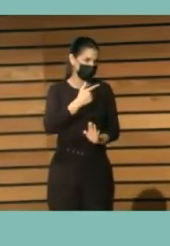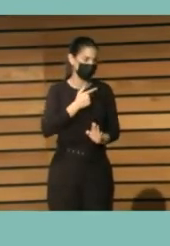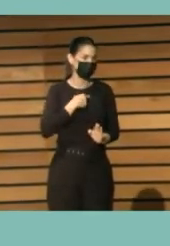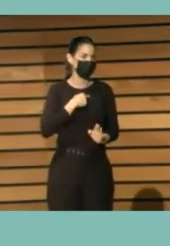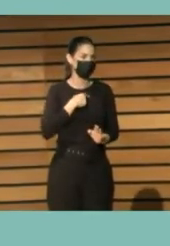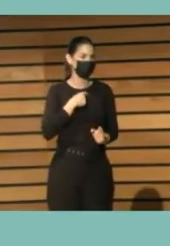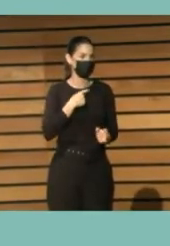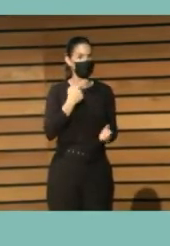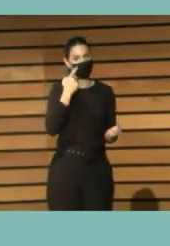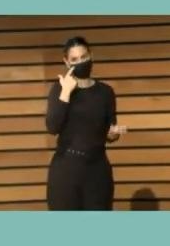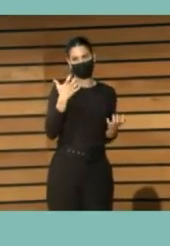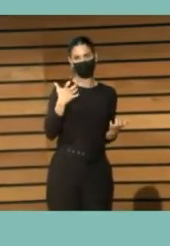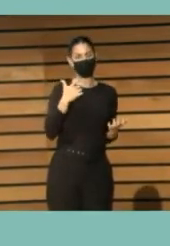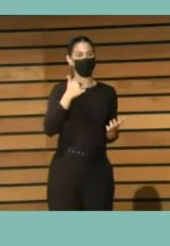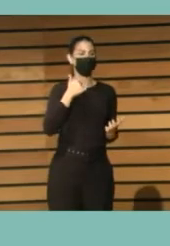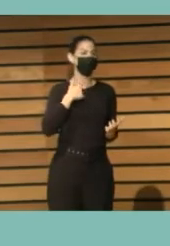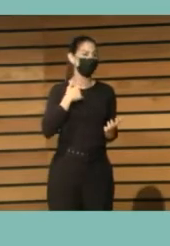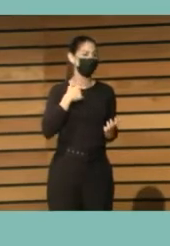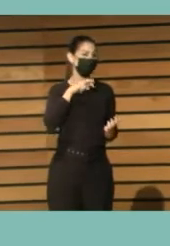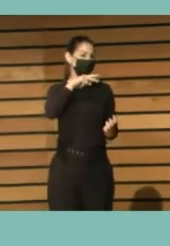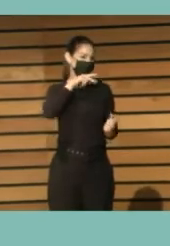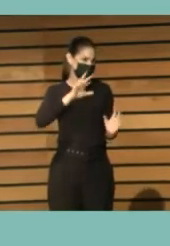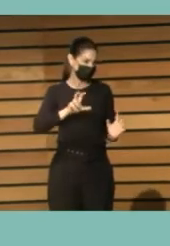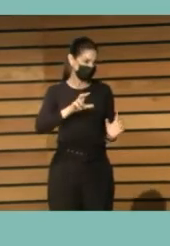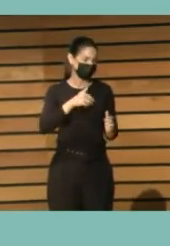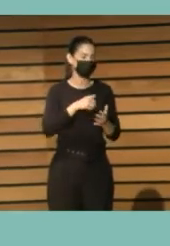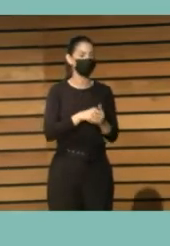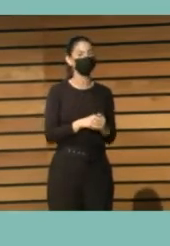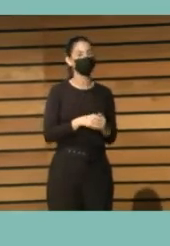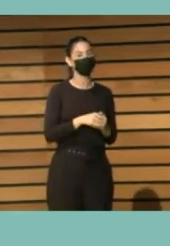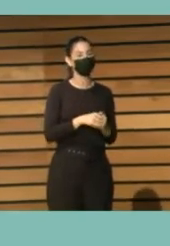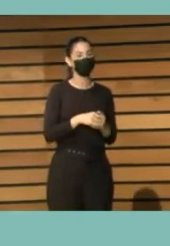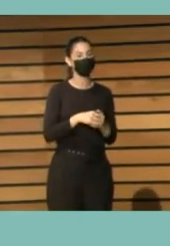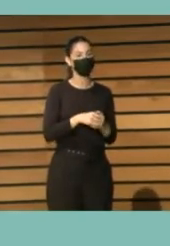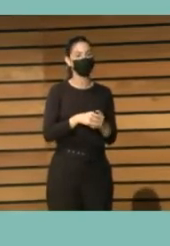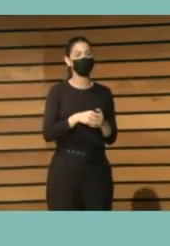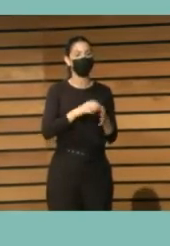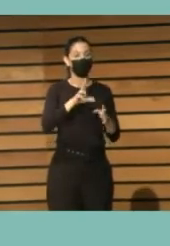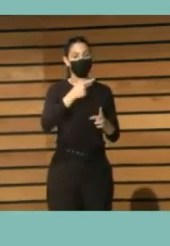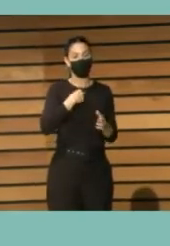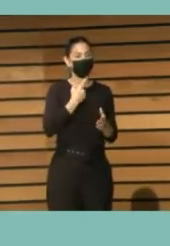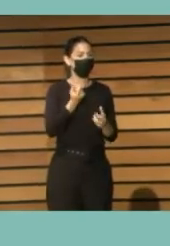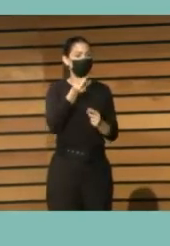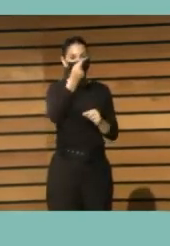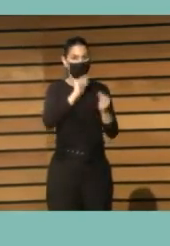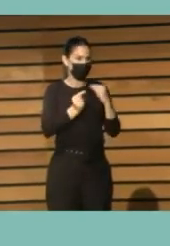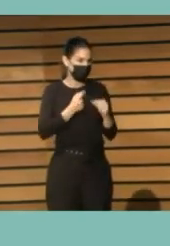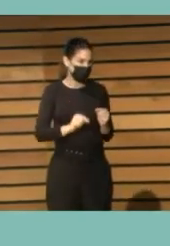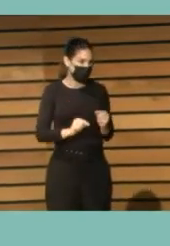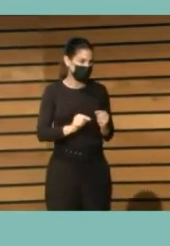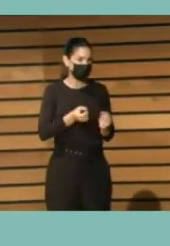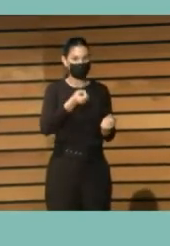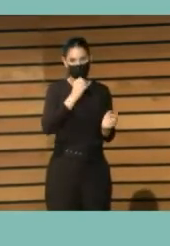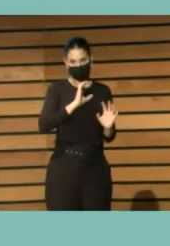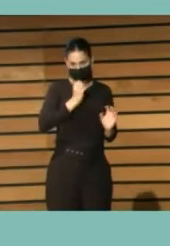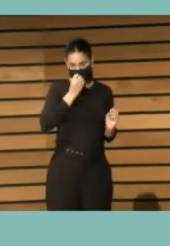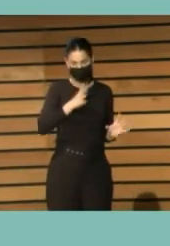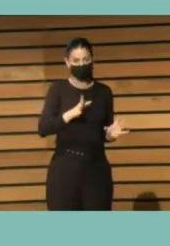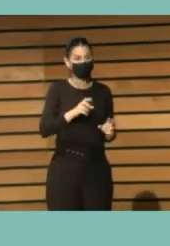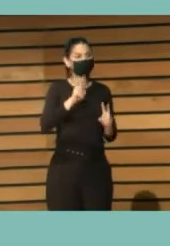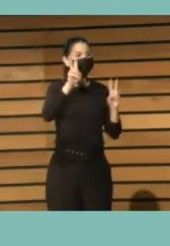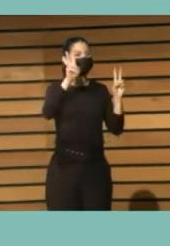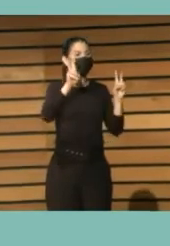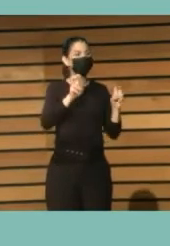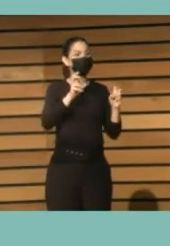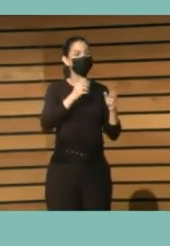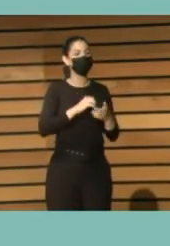y quizás me equivoque y estoy abierto para corregirlo. Yo creo que aquí, ¿quién estamos? Los cargos decisores,